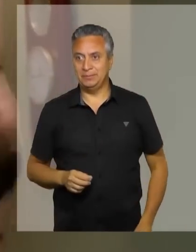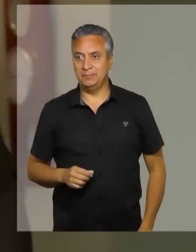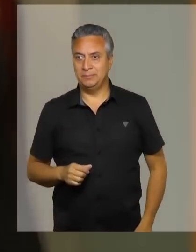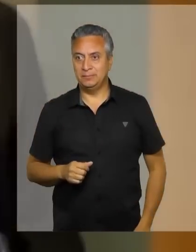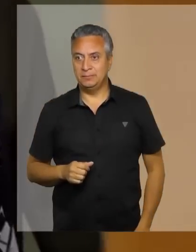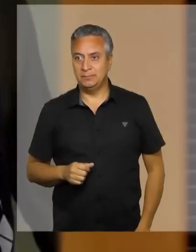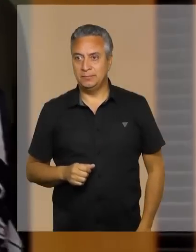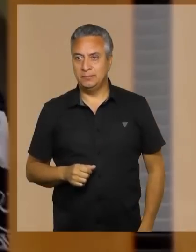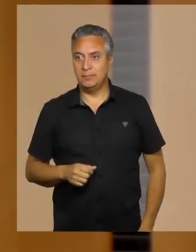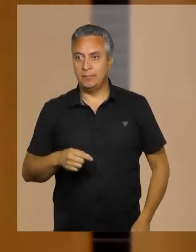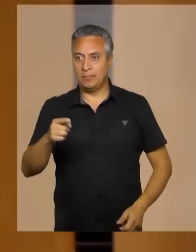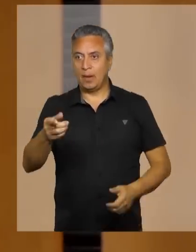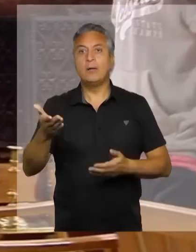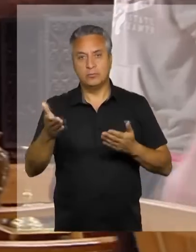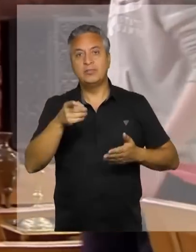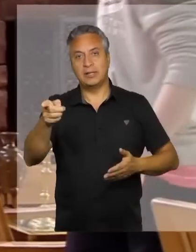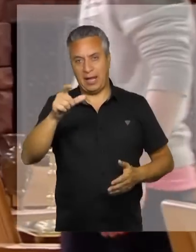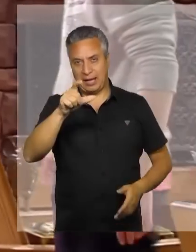Ese debe ser Caco.